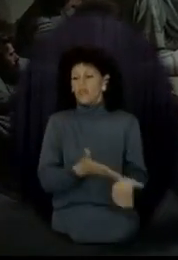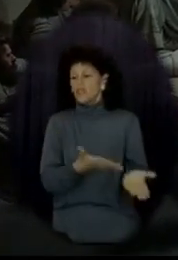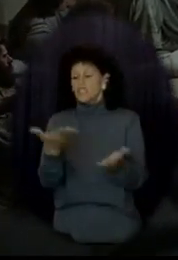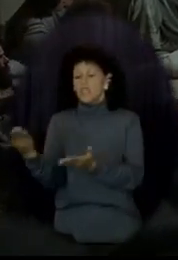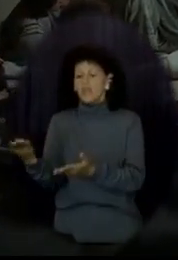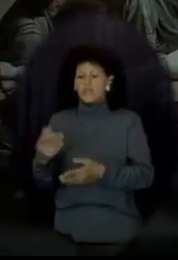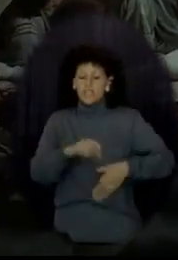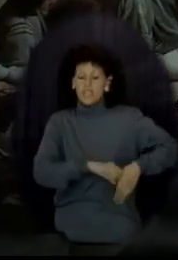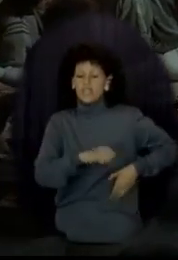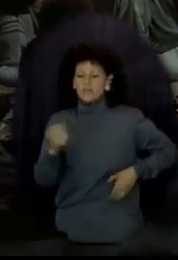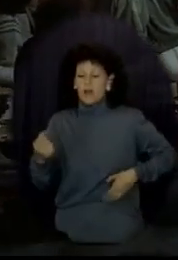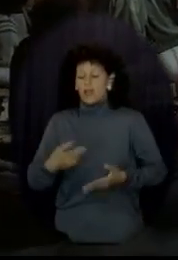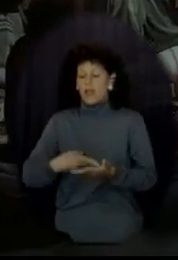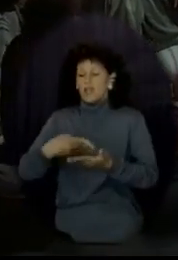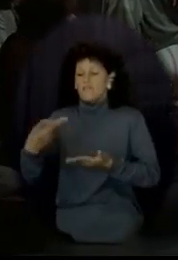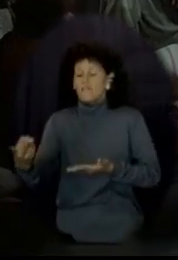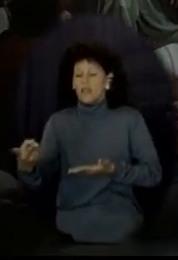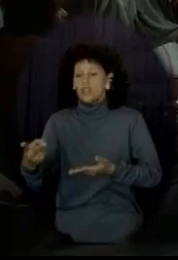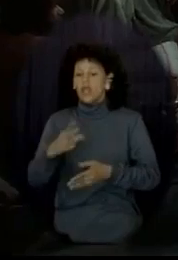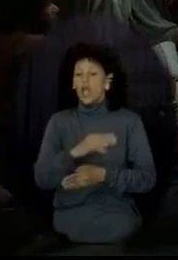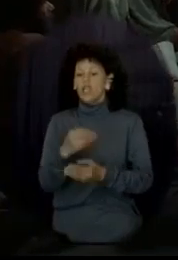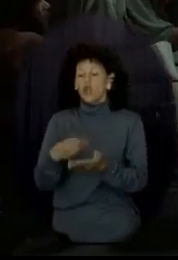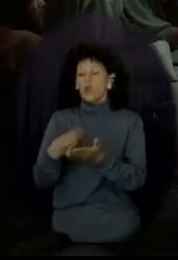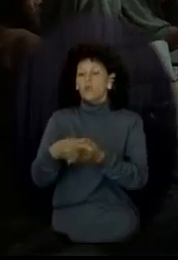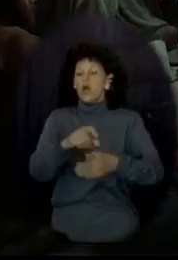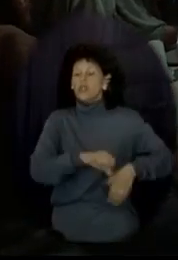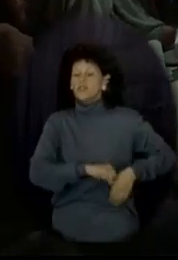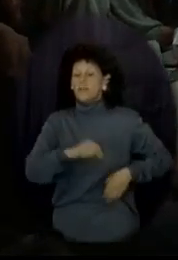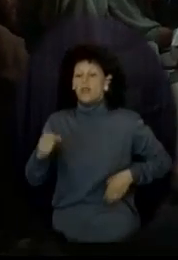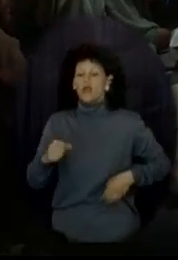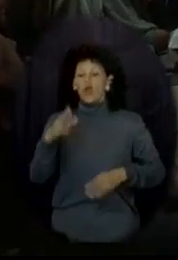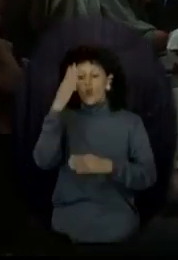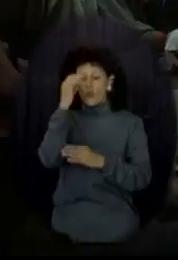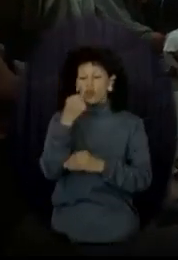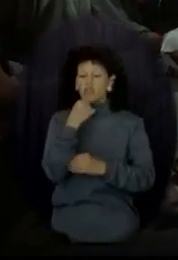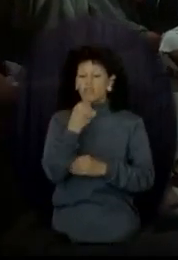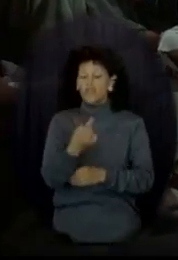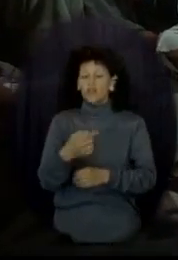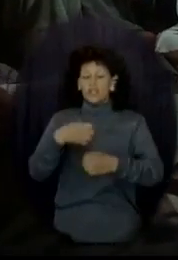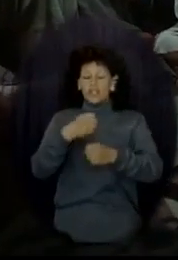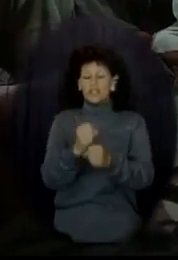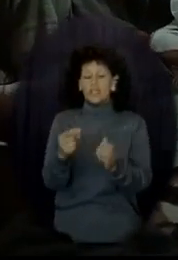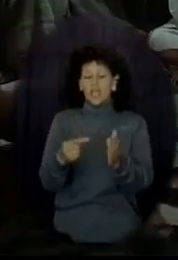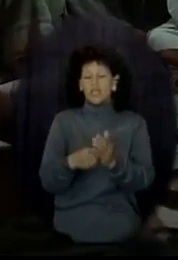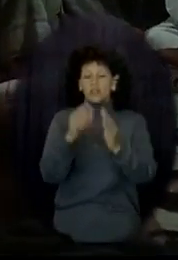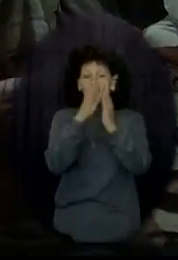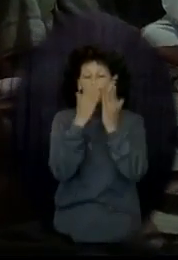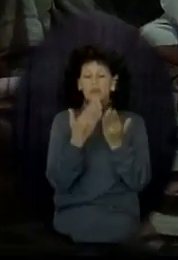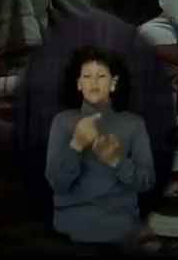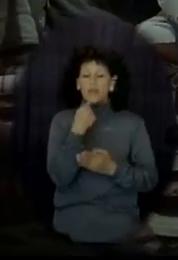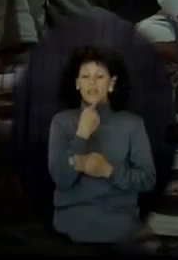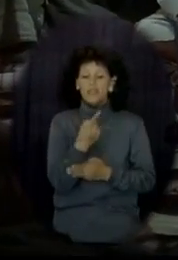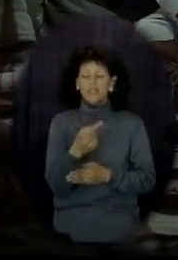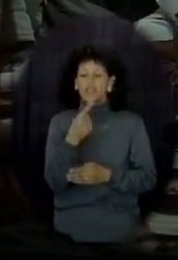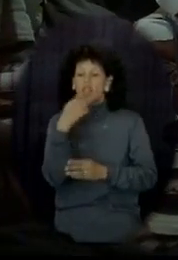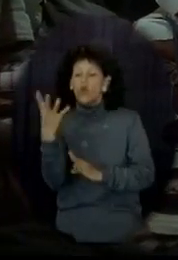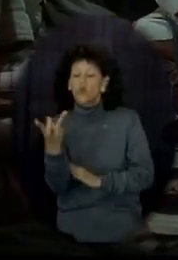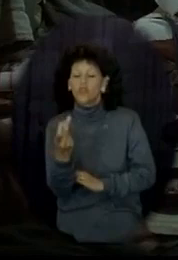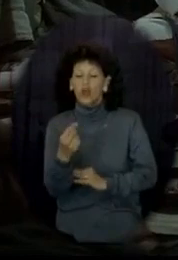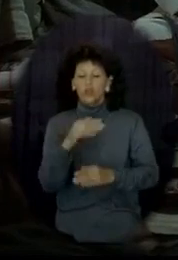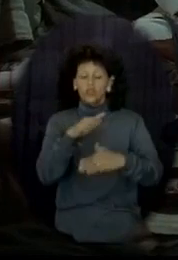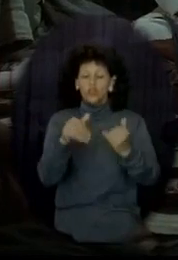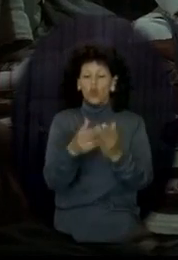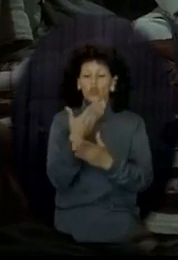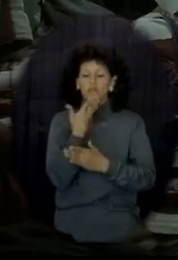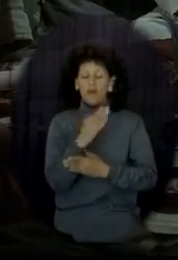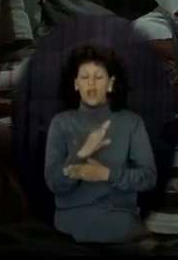Y el que no tenga espada, que venda su abrigo y se compre una. Porque les digo Escrito está y fue contado entre los